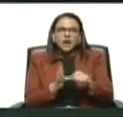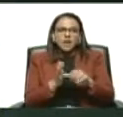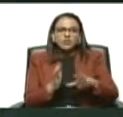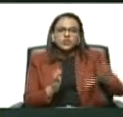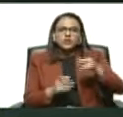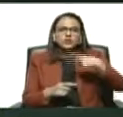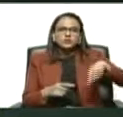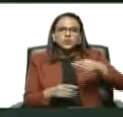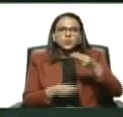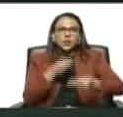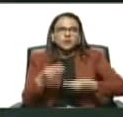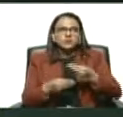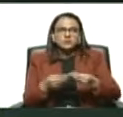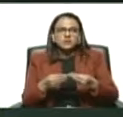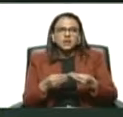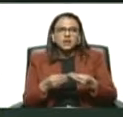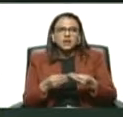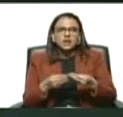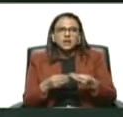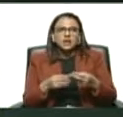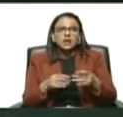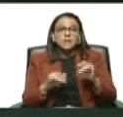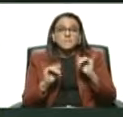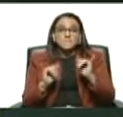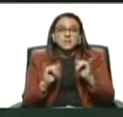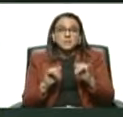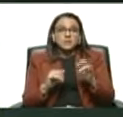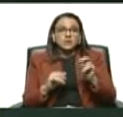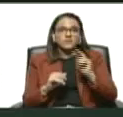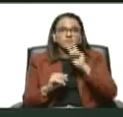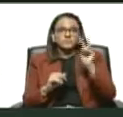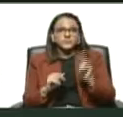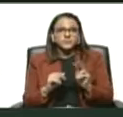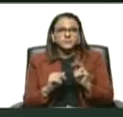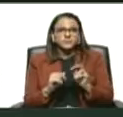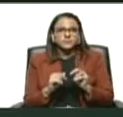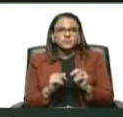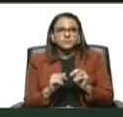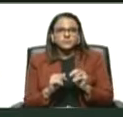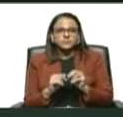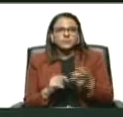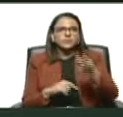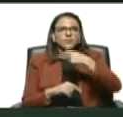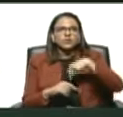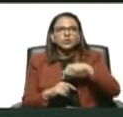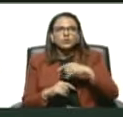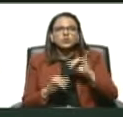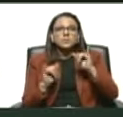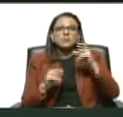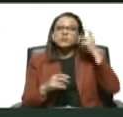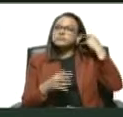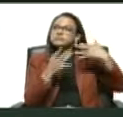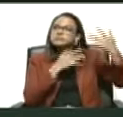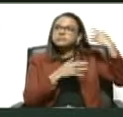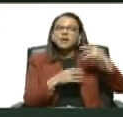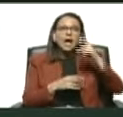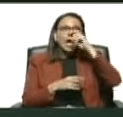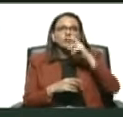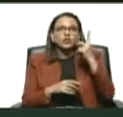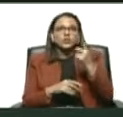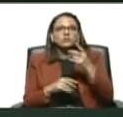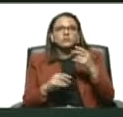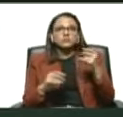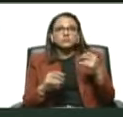Venezuela. Se restringe el financiamiento externo a Venezuela en el año 2013. Año 2017